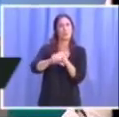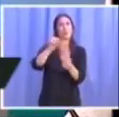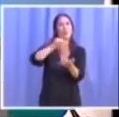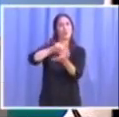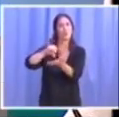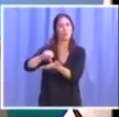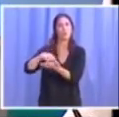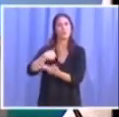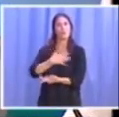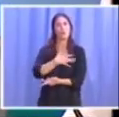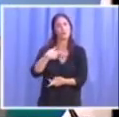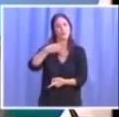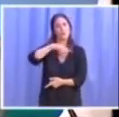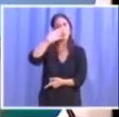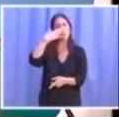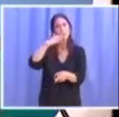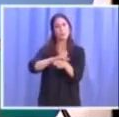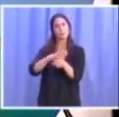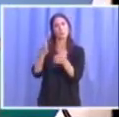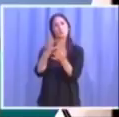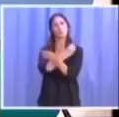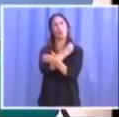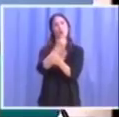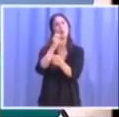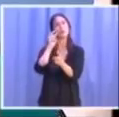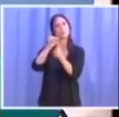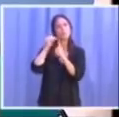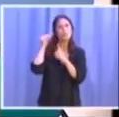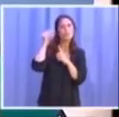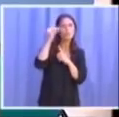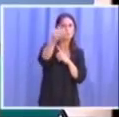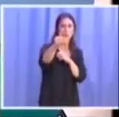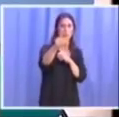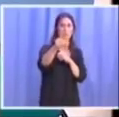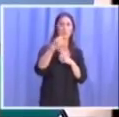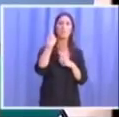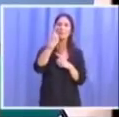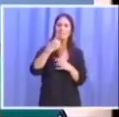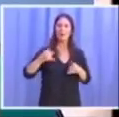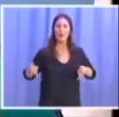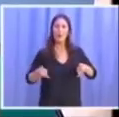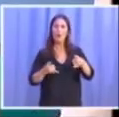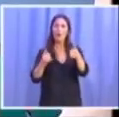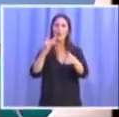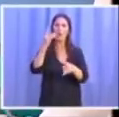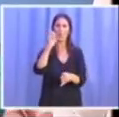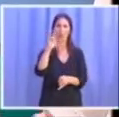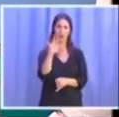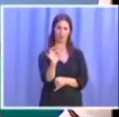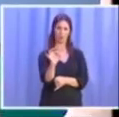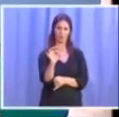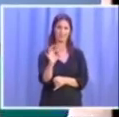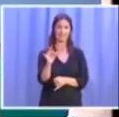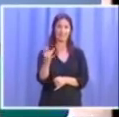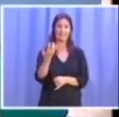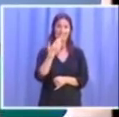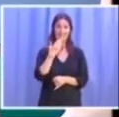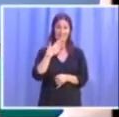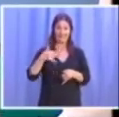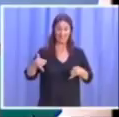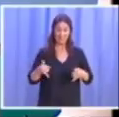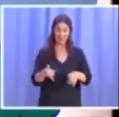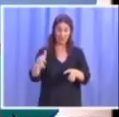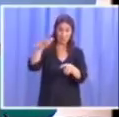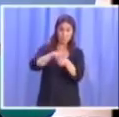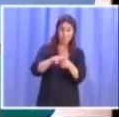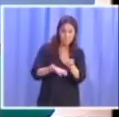tuvieran amplitud de miras mis compañeros de mesa. El desembovedamiento del Darro. Si logramos desenterrar el Darro,